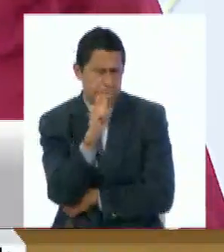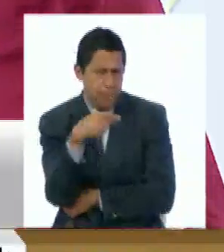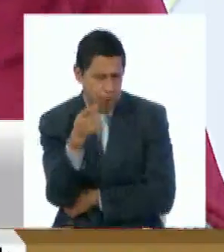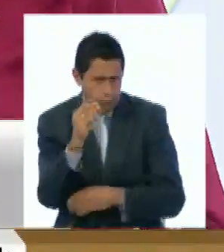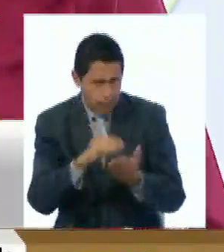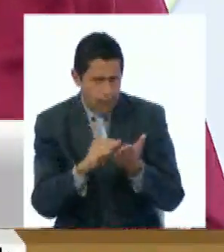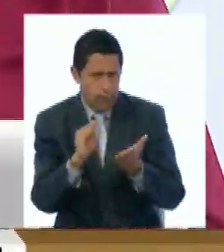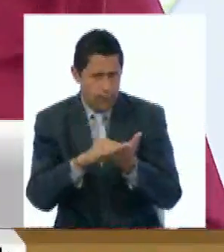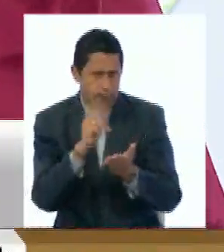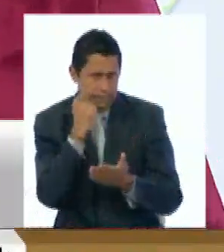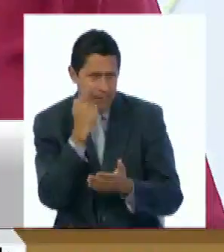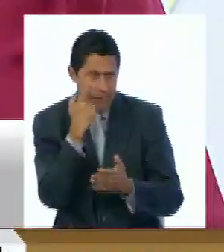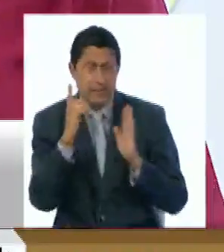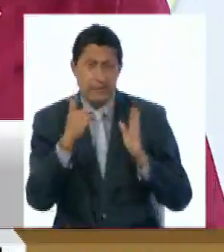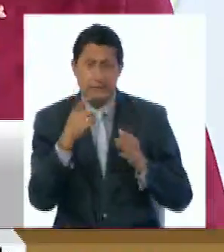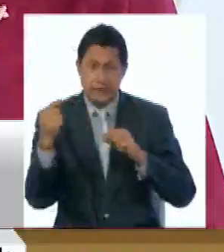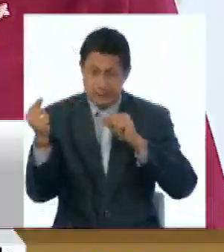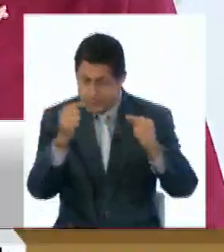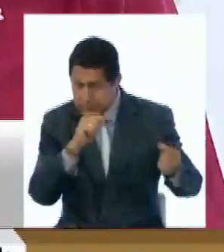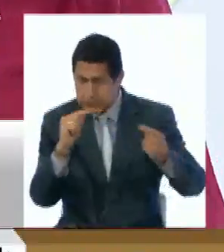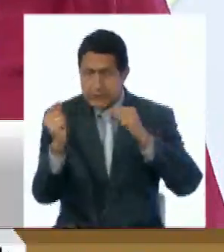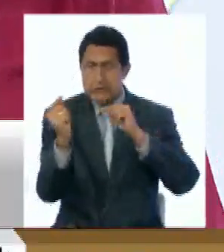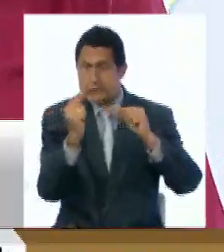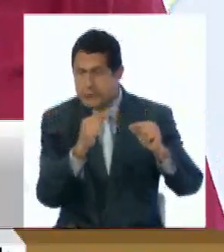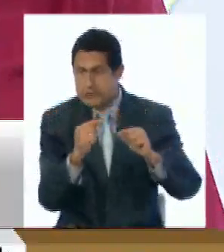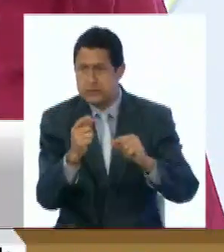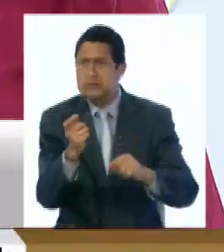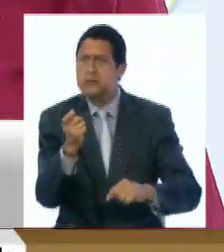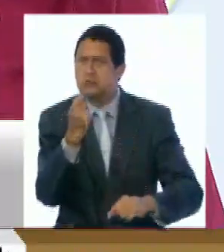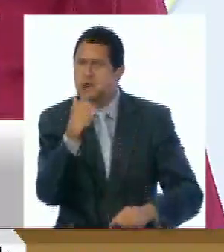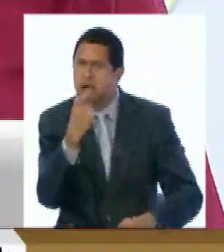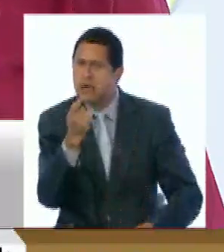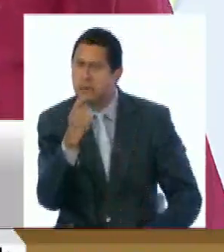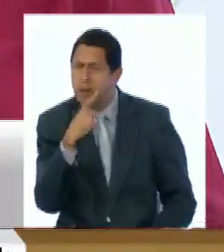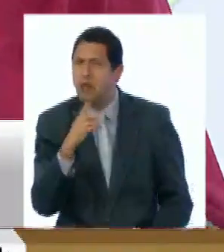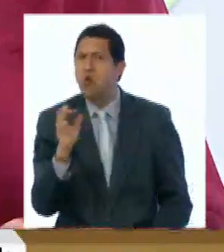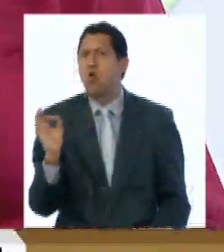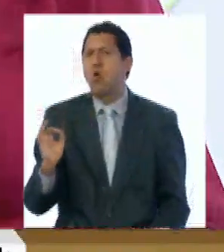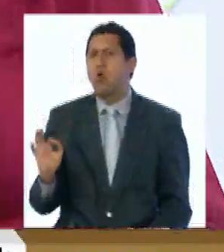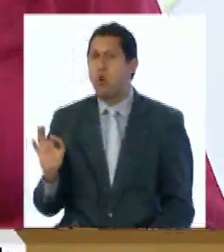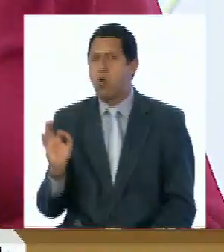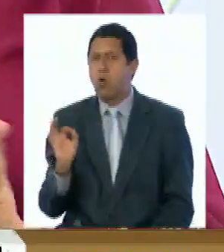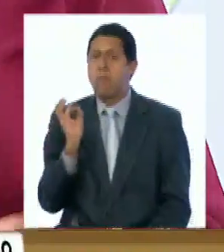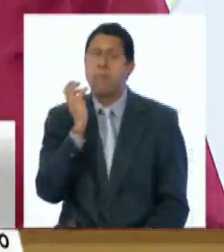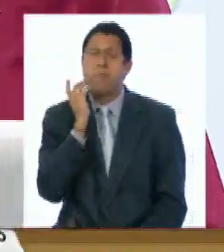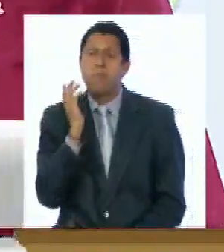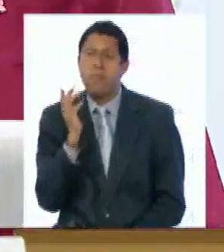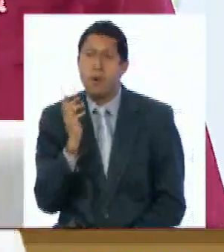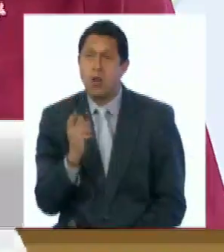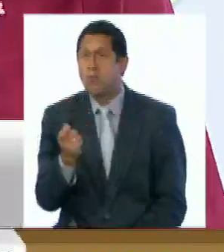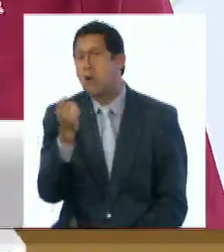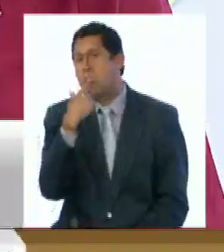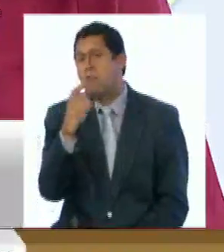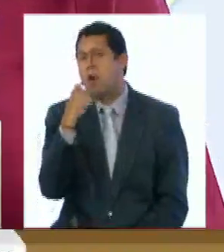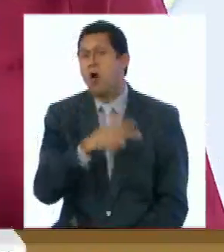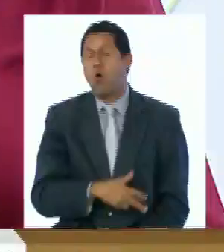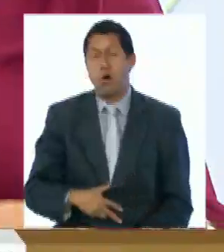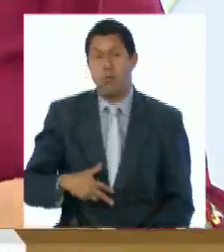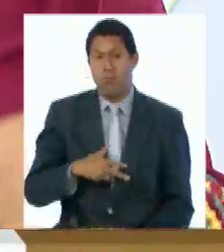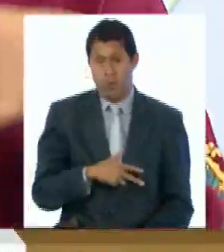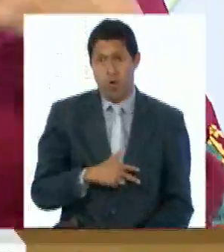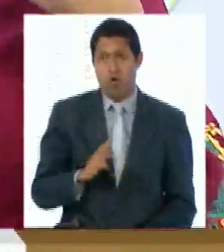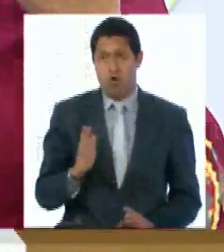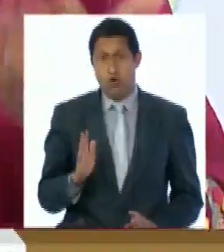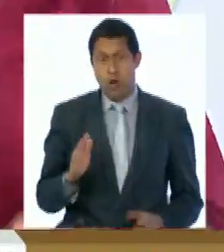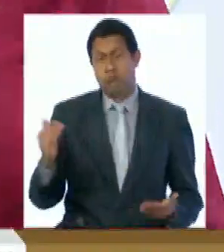siempre es discutido si se puede tratar los nódulos con tratamiento médico tratamiento médico supresivo con hormona tiroidea que